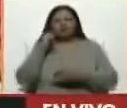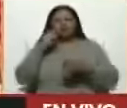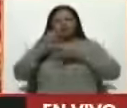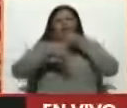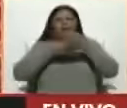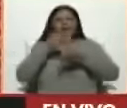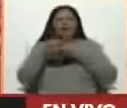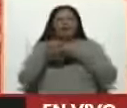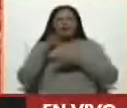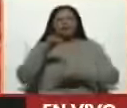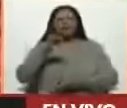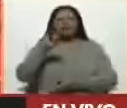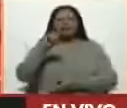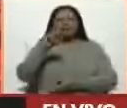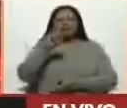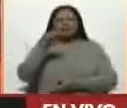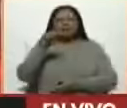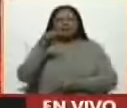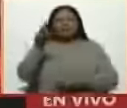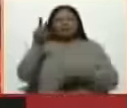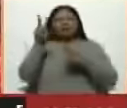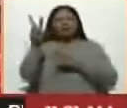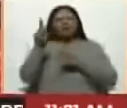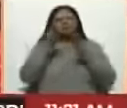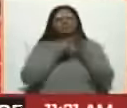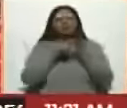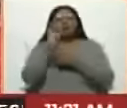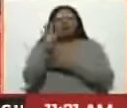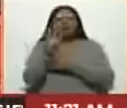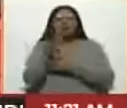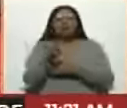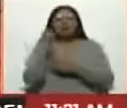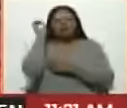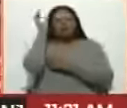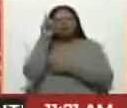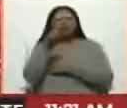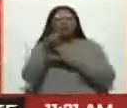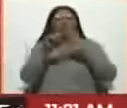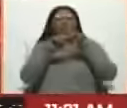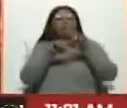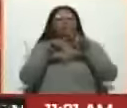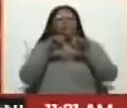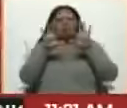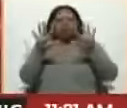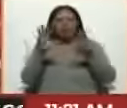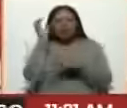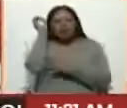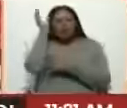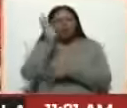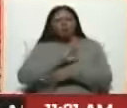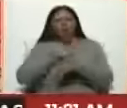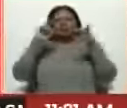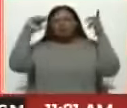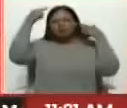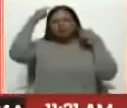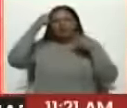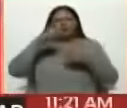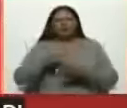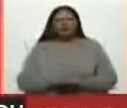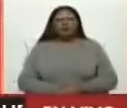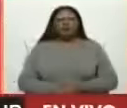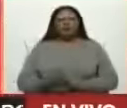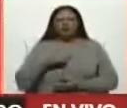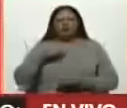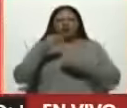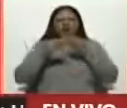comando de Maizanta porque en aquel 2004 el comandante Chávez creó el 1x10. Fue creación del comandante Chávez. Nosotros lo que